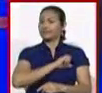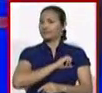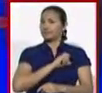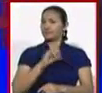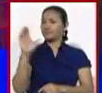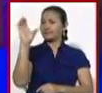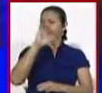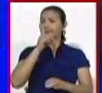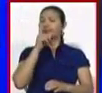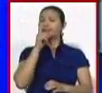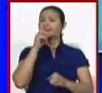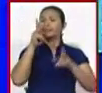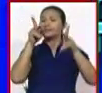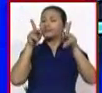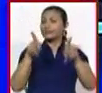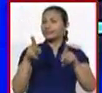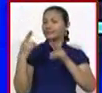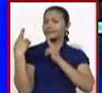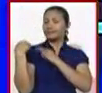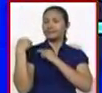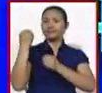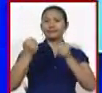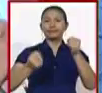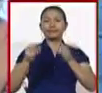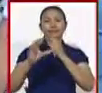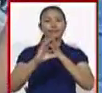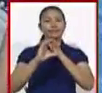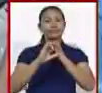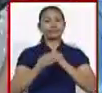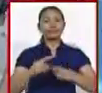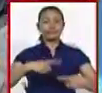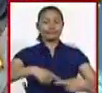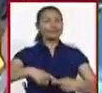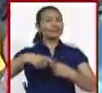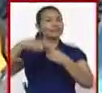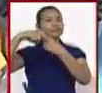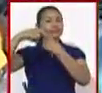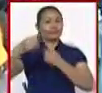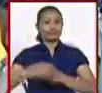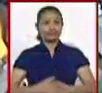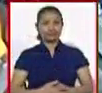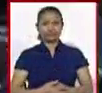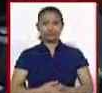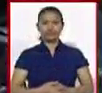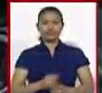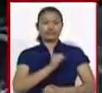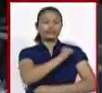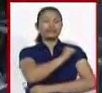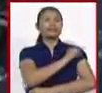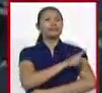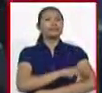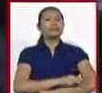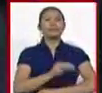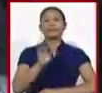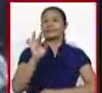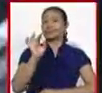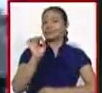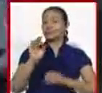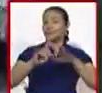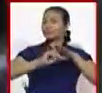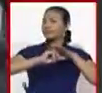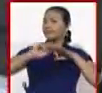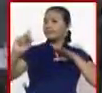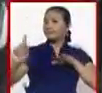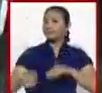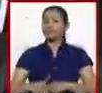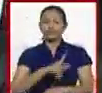está buscando al conductor del camión grúa. La grúa con la cual este minibús chocó en el kilómetro 8 doble vía La Guardia se dio a la